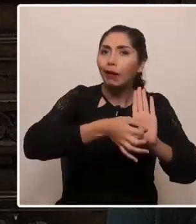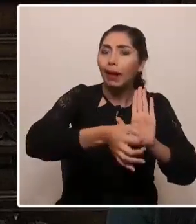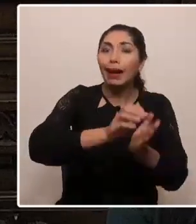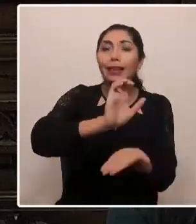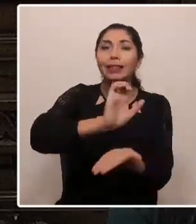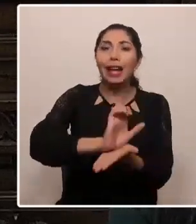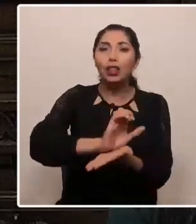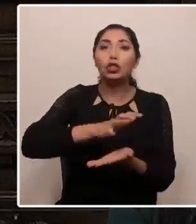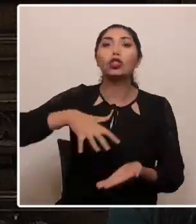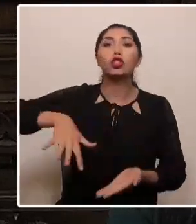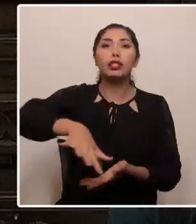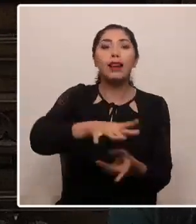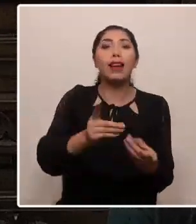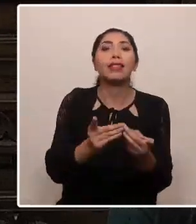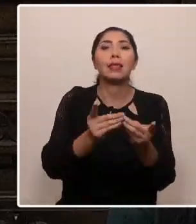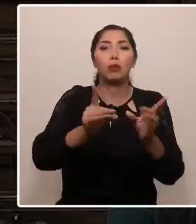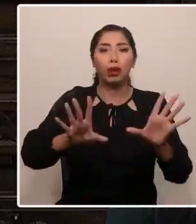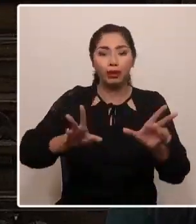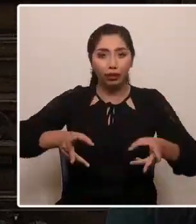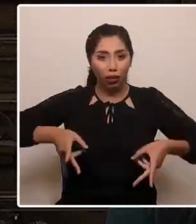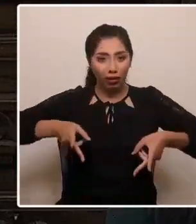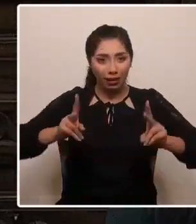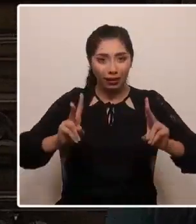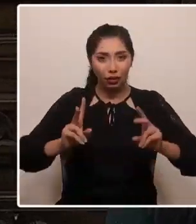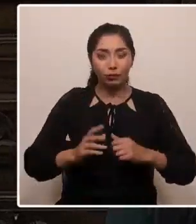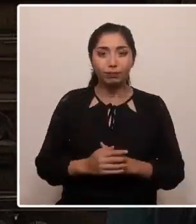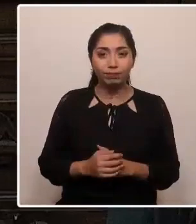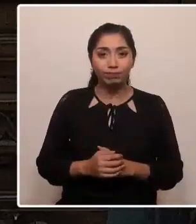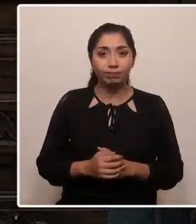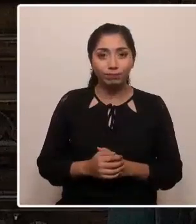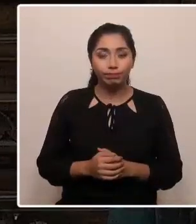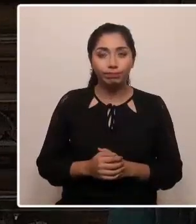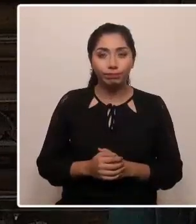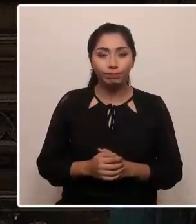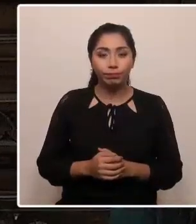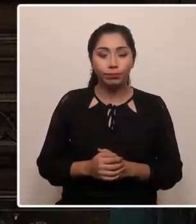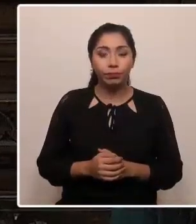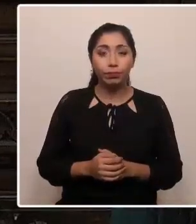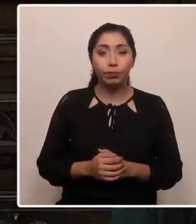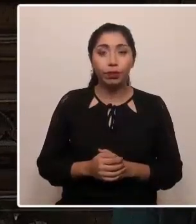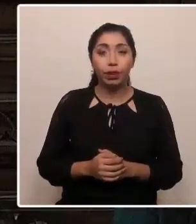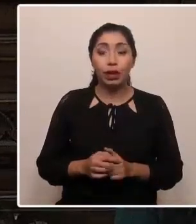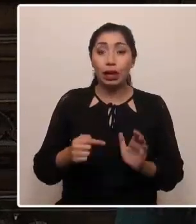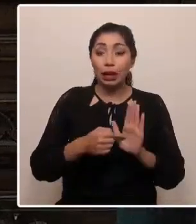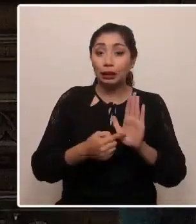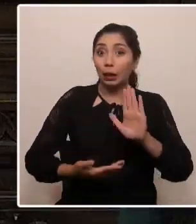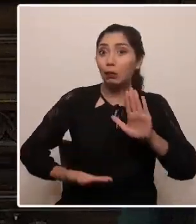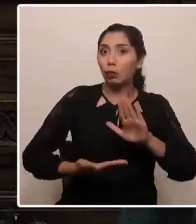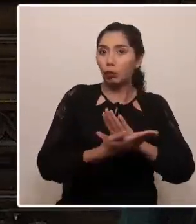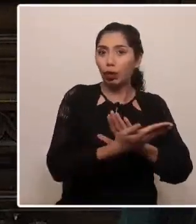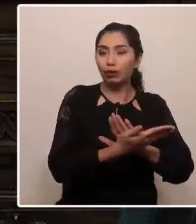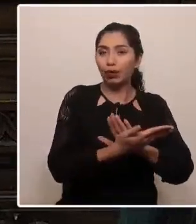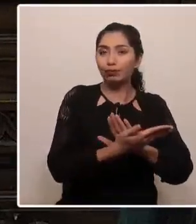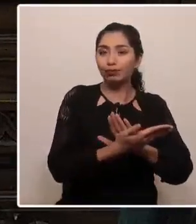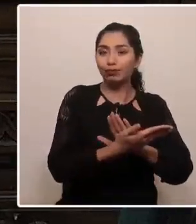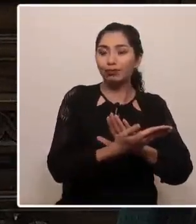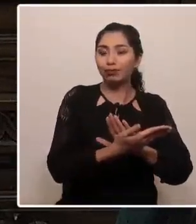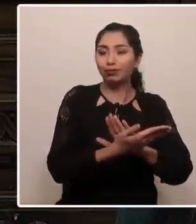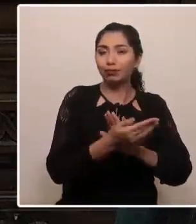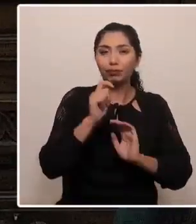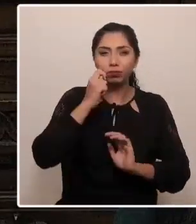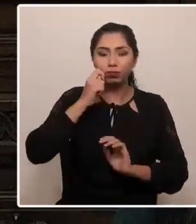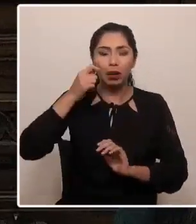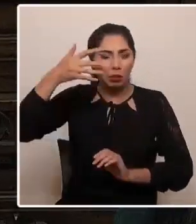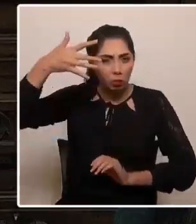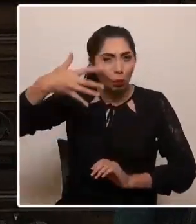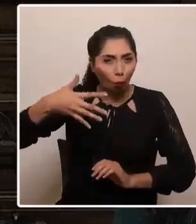y democrático de derecho. Pues bien, estas propuestas son la manifestación indispensable